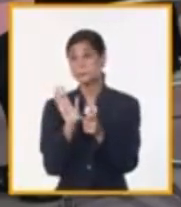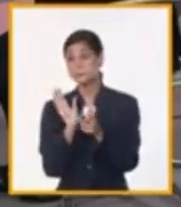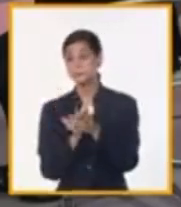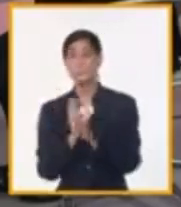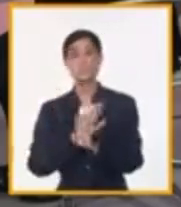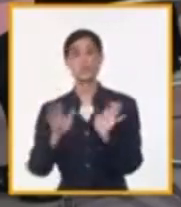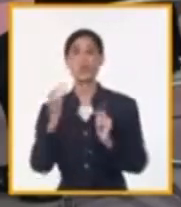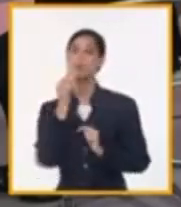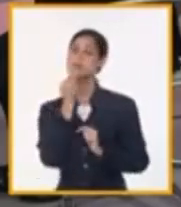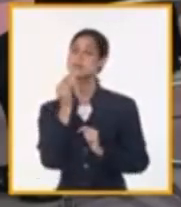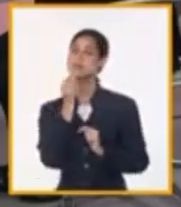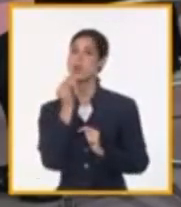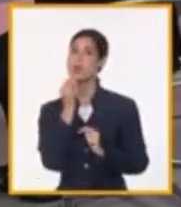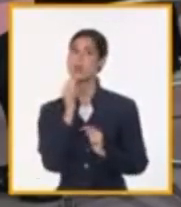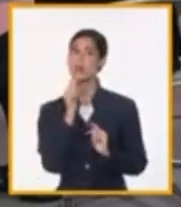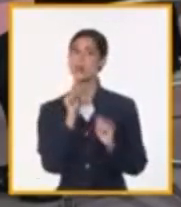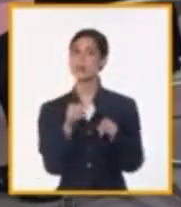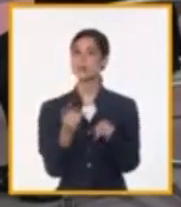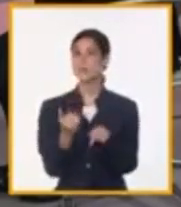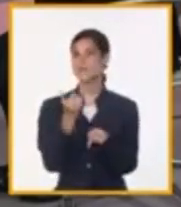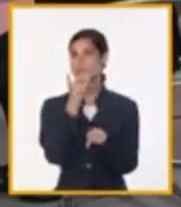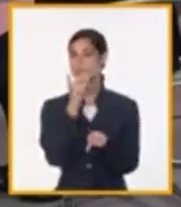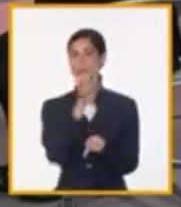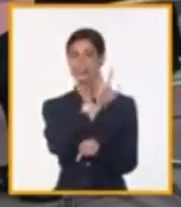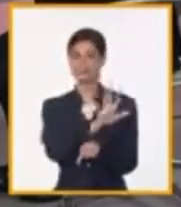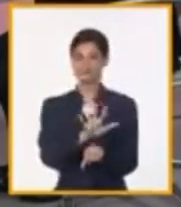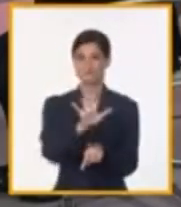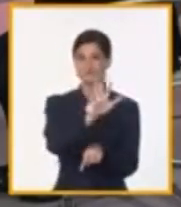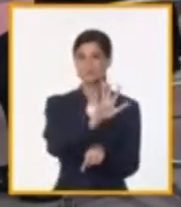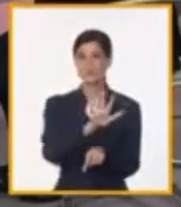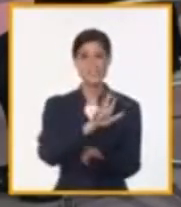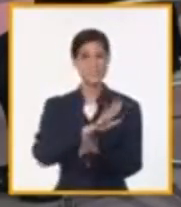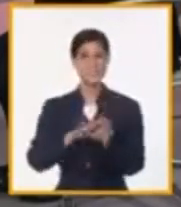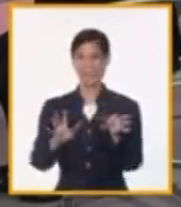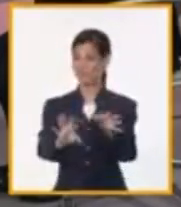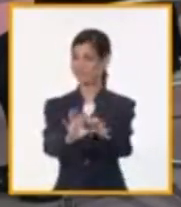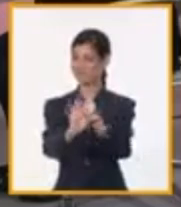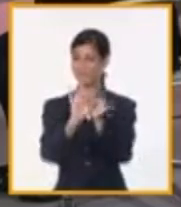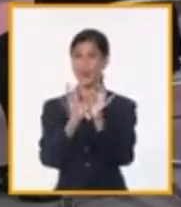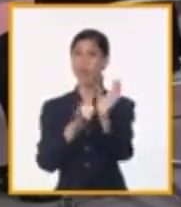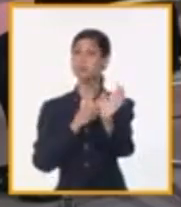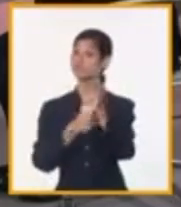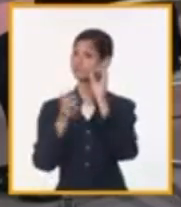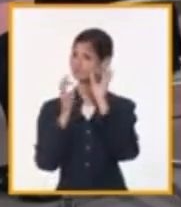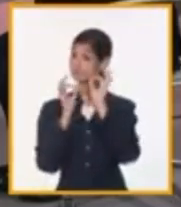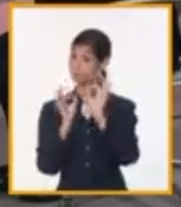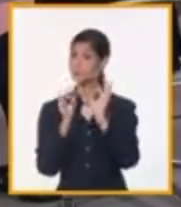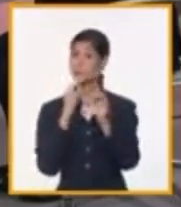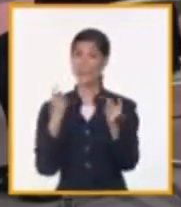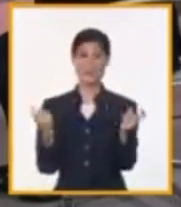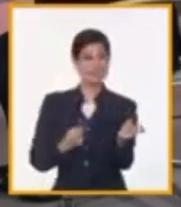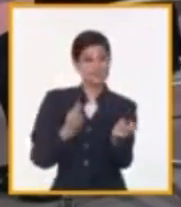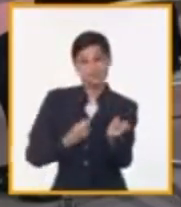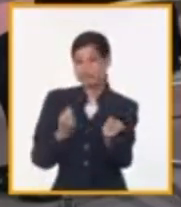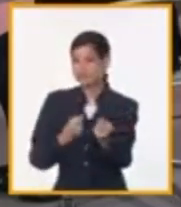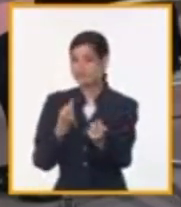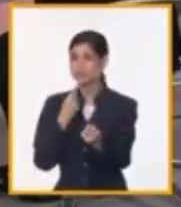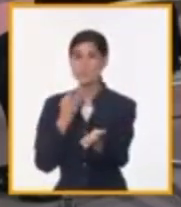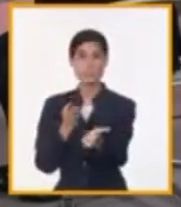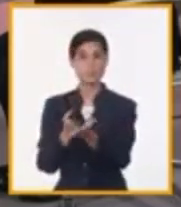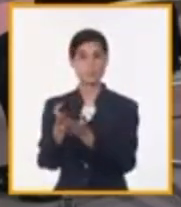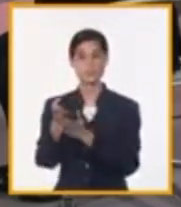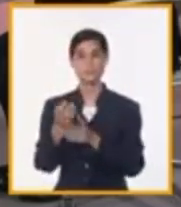han provocado eso está en candela Candela real ahí el fuego no se apaga y hay más de